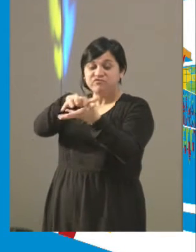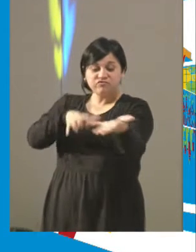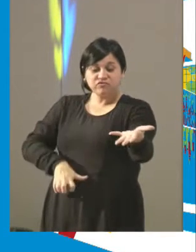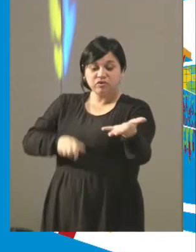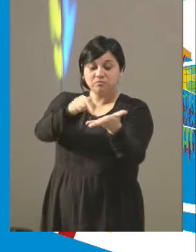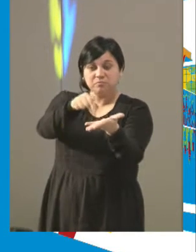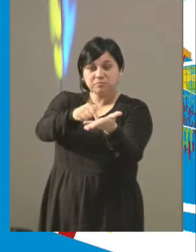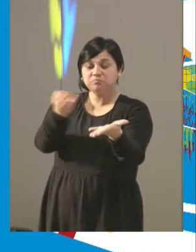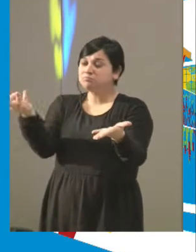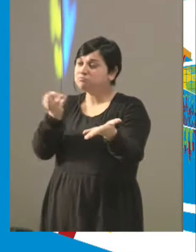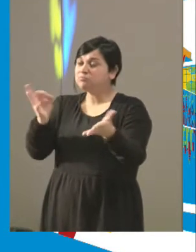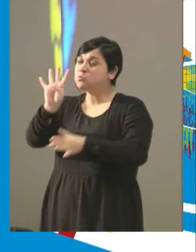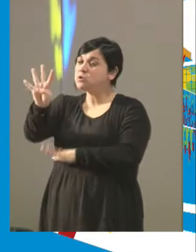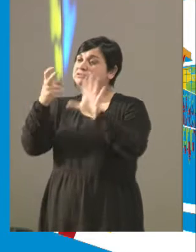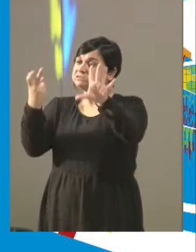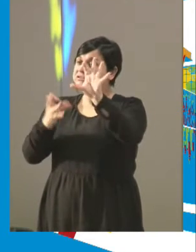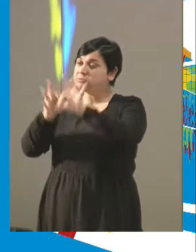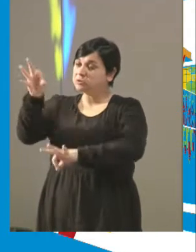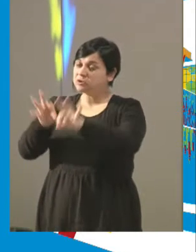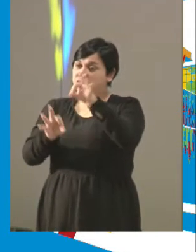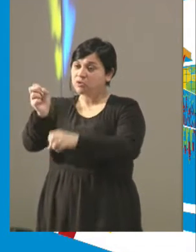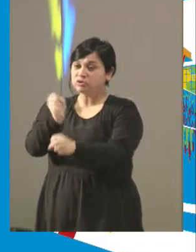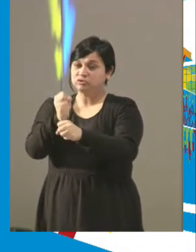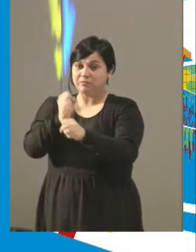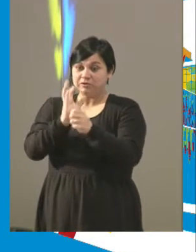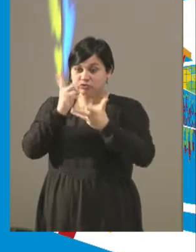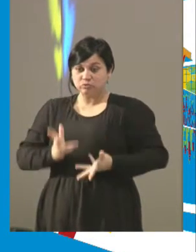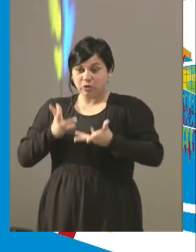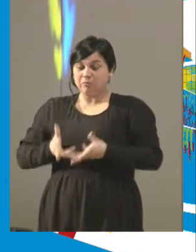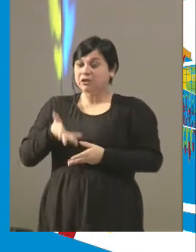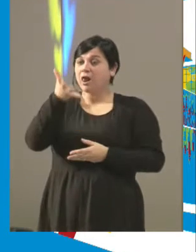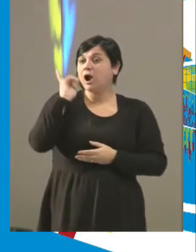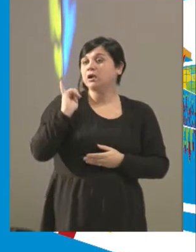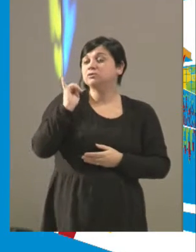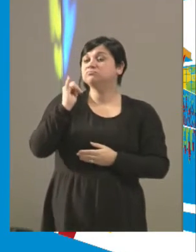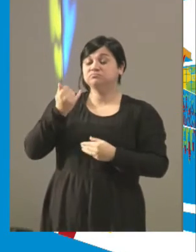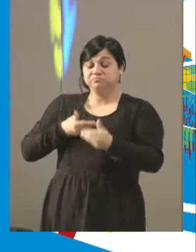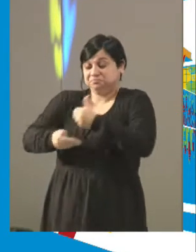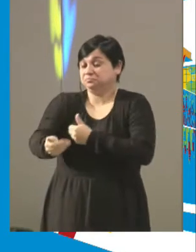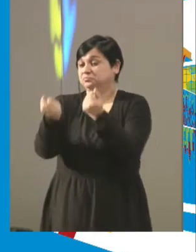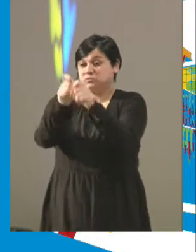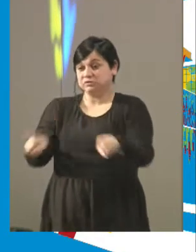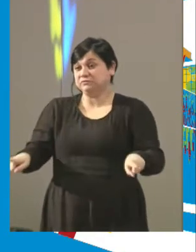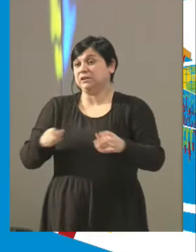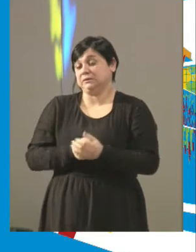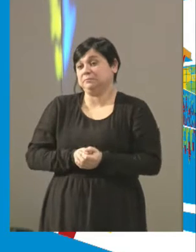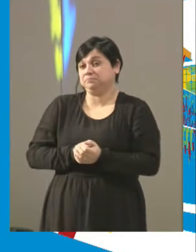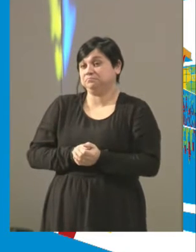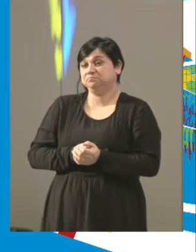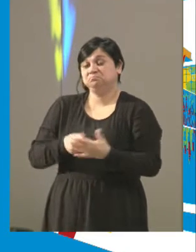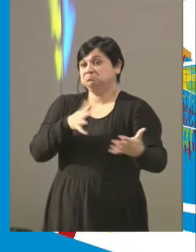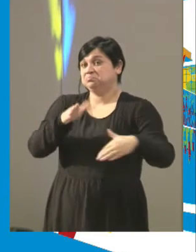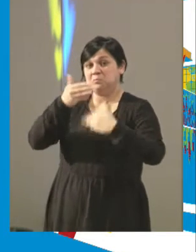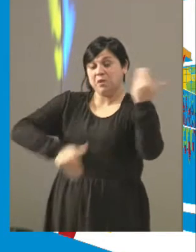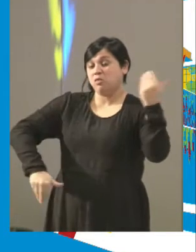pues el 47% de los trabajos que actualmente existen no van a ser necesarios en un plazo de